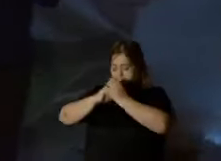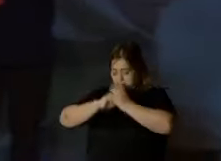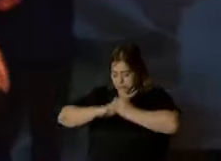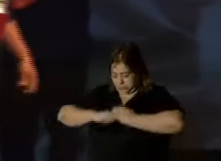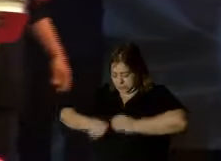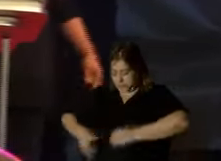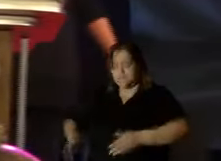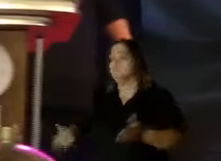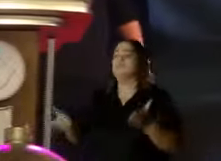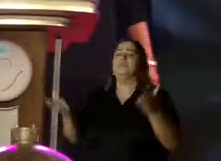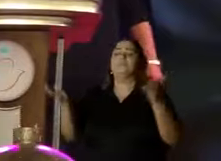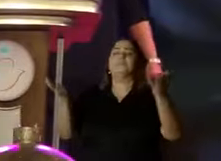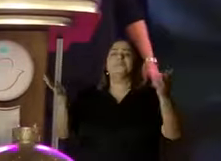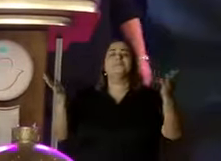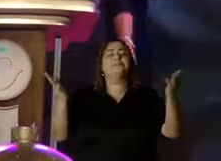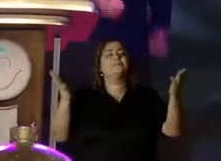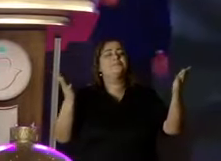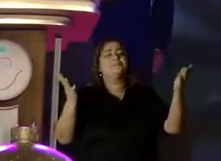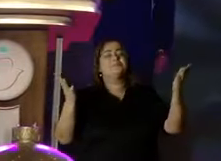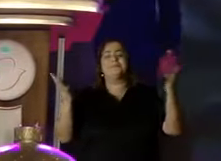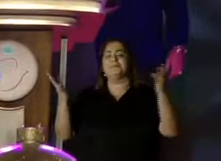Activado.